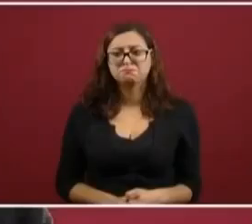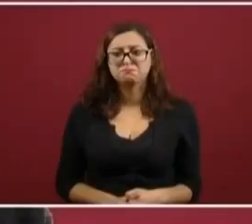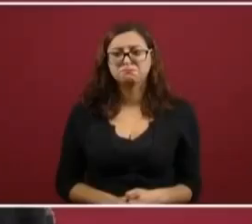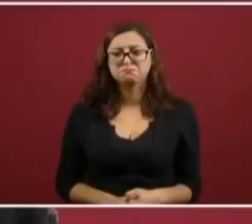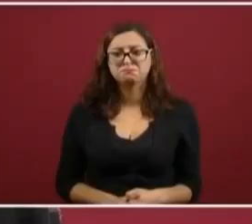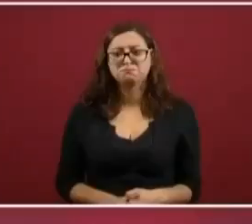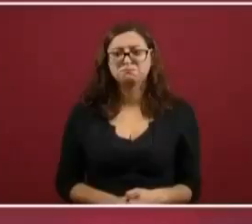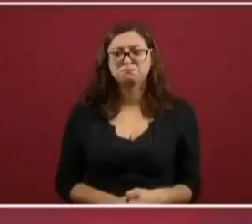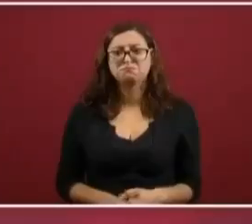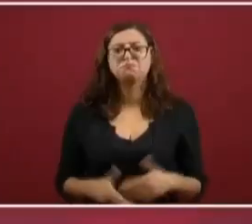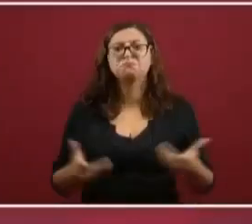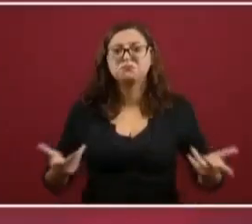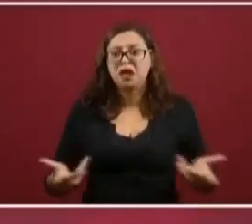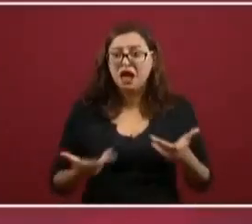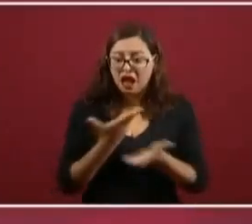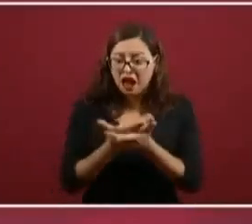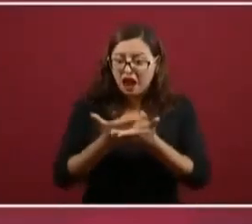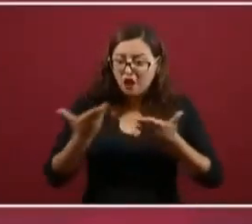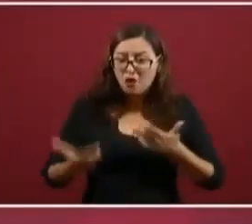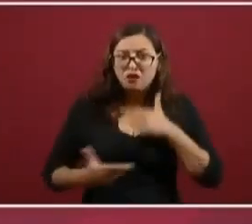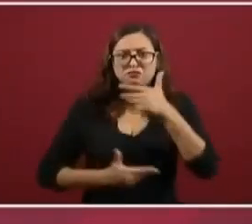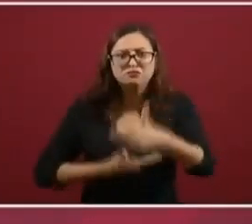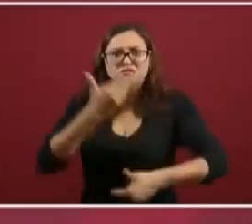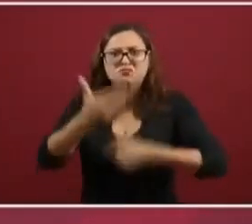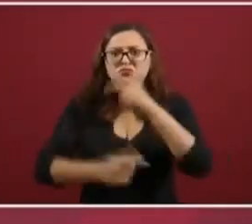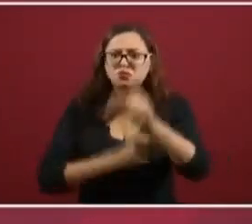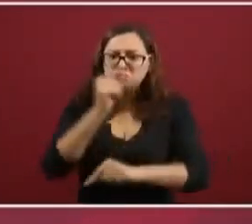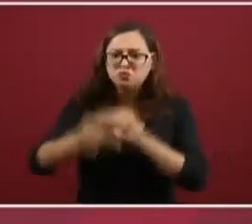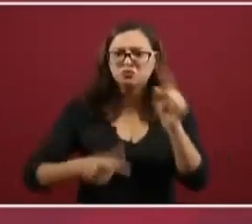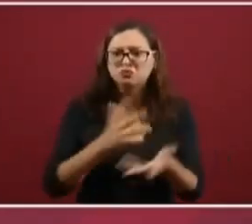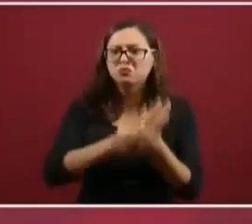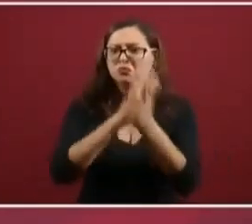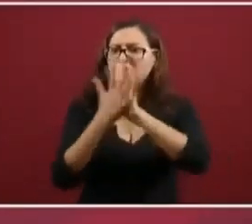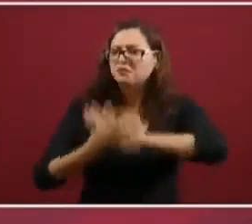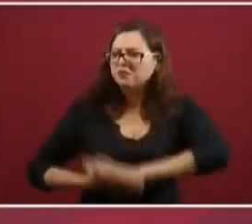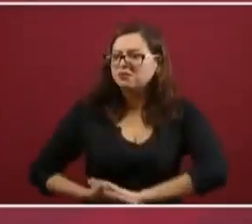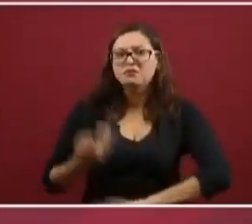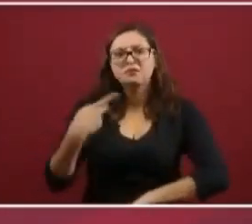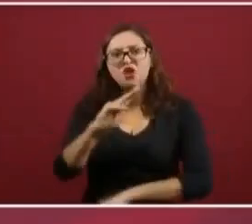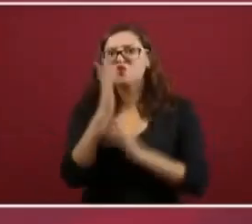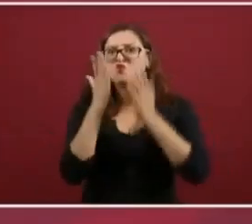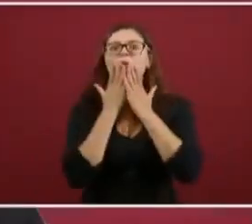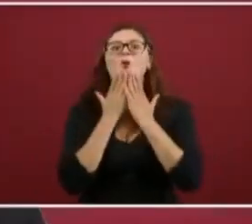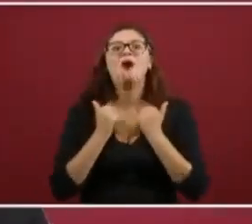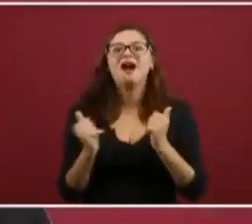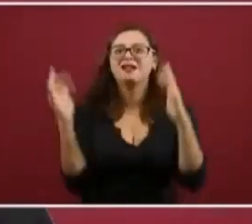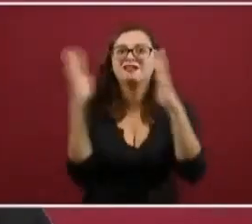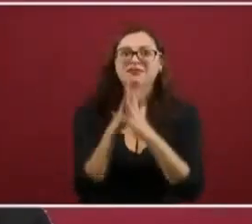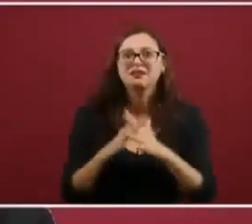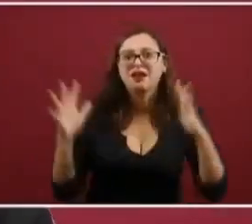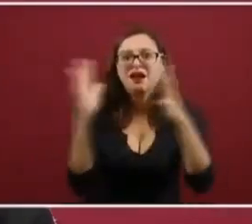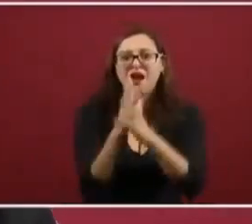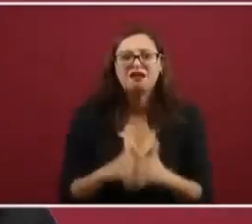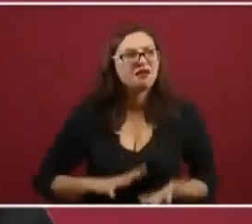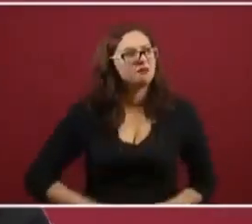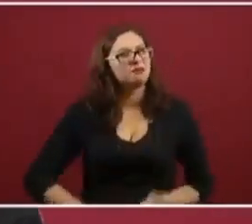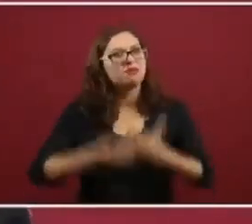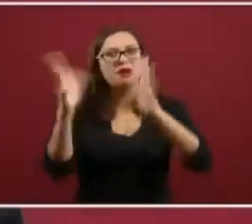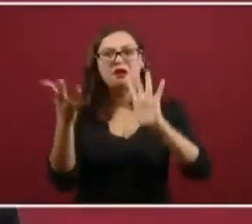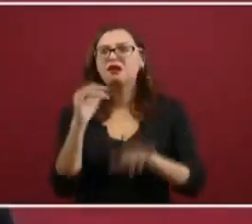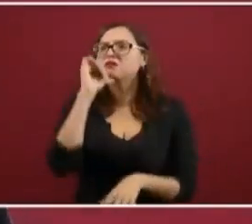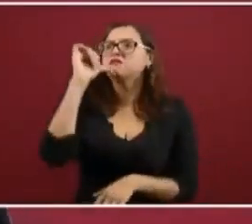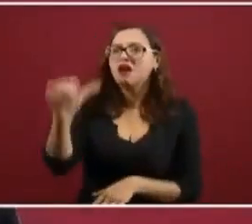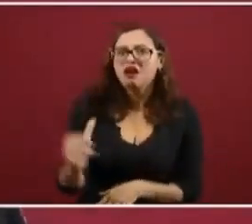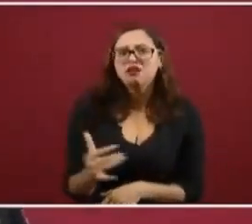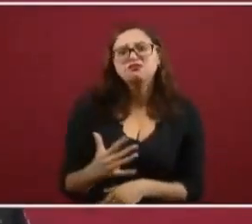transformación sin violencia se esté logrando sin violencia realmente